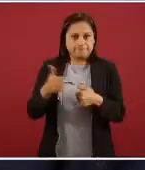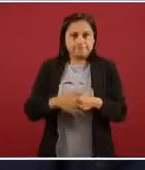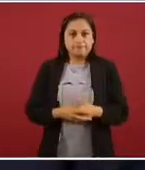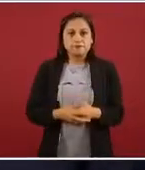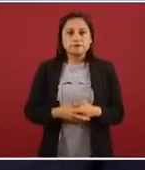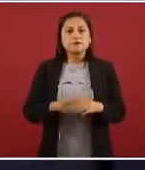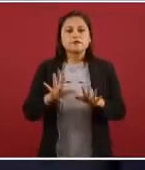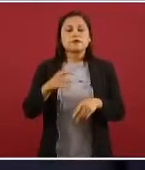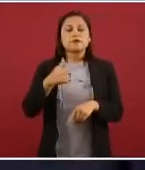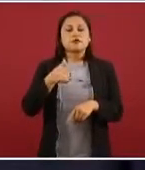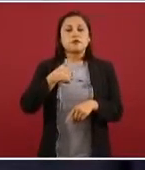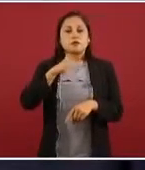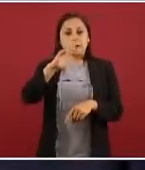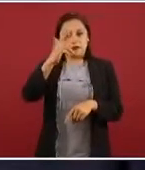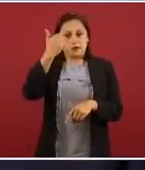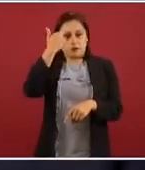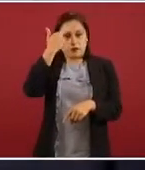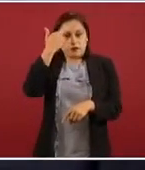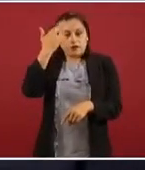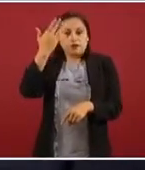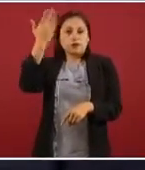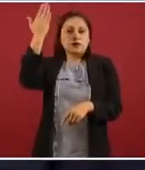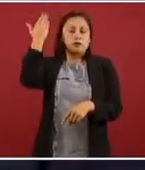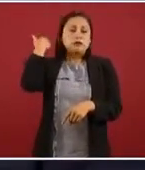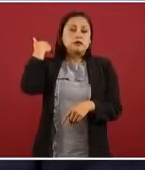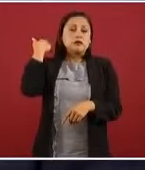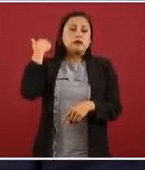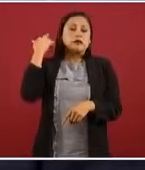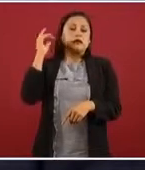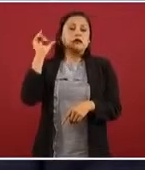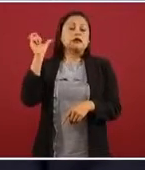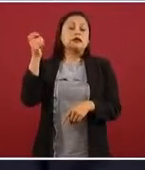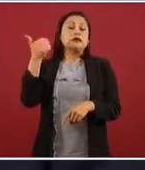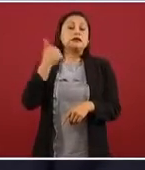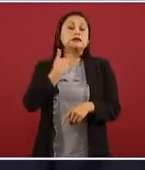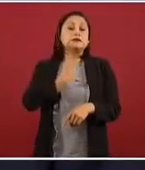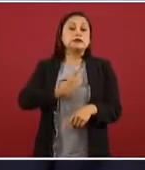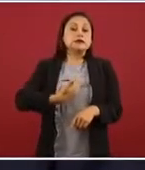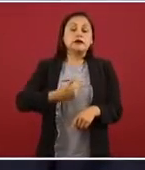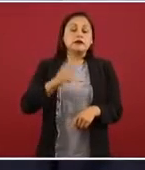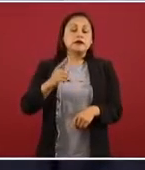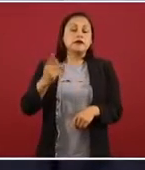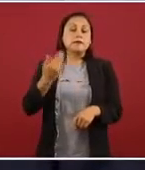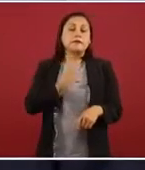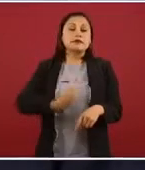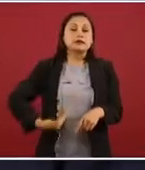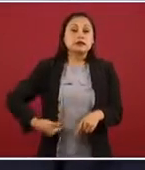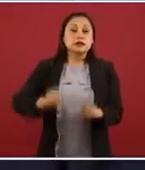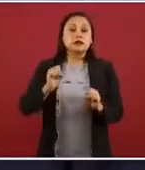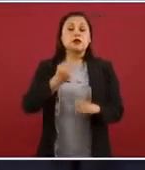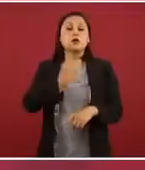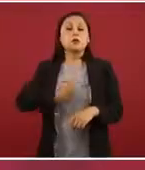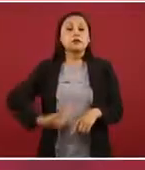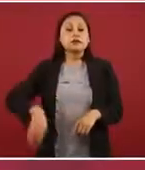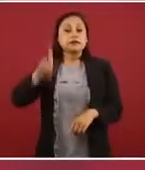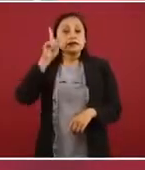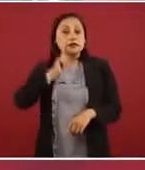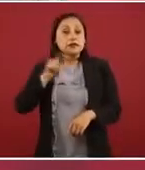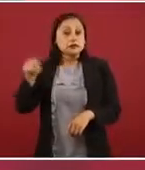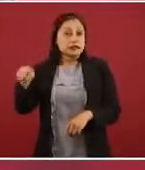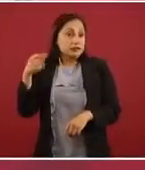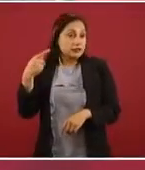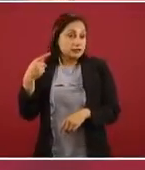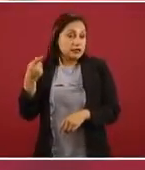llegó el presidente o la presidenta del banco a ese encuentro con dos,